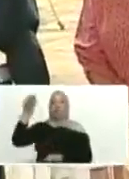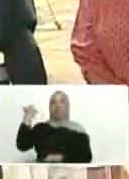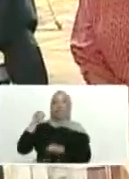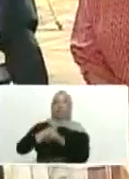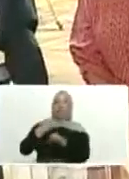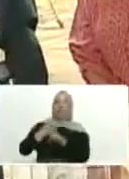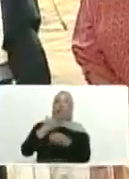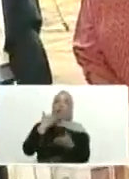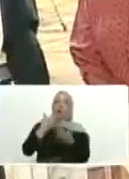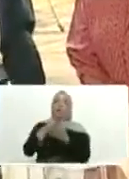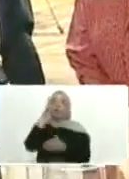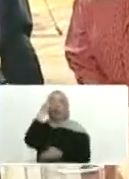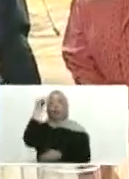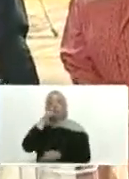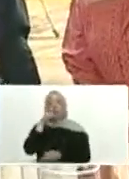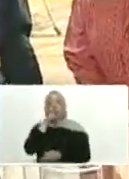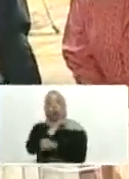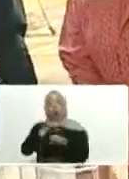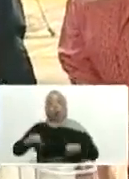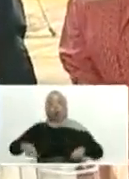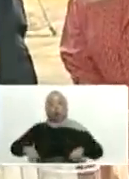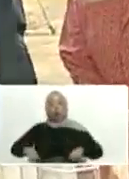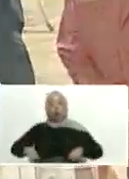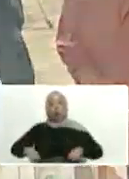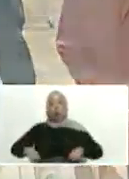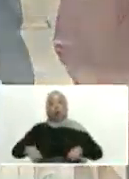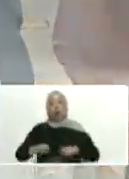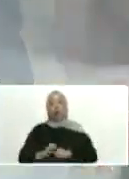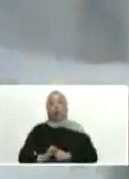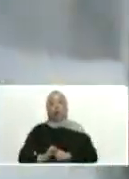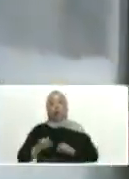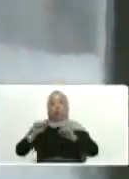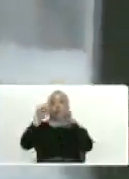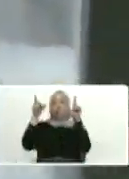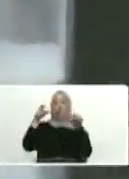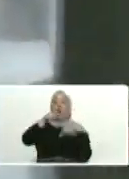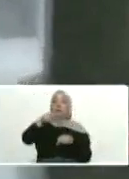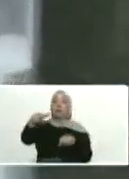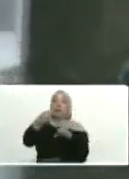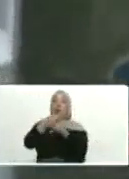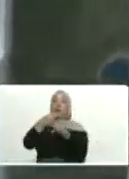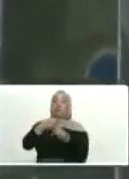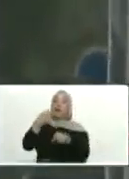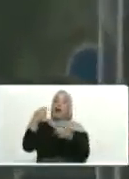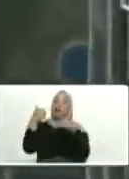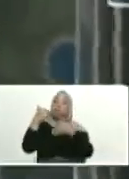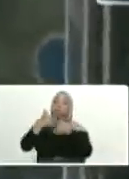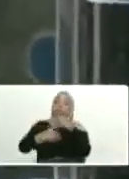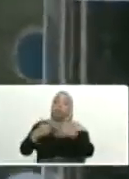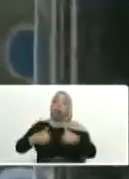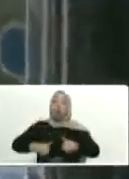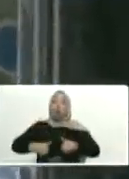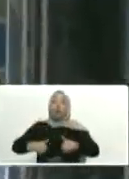reactivamos gracias a la clase Obrera de guayana constituida la clase Obrera exactamente ese